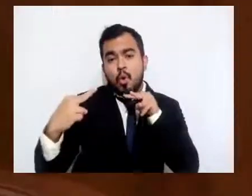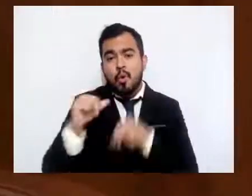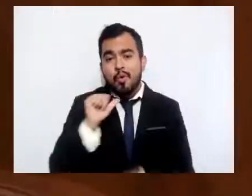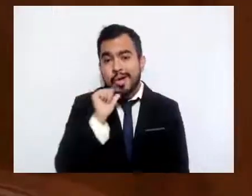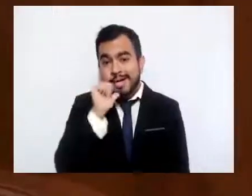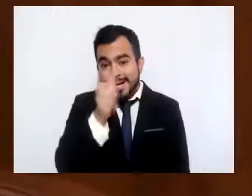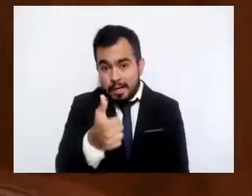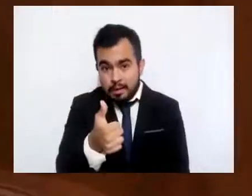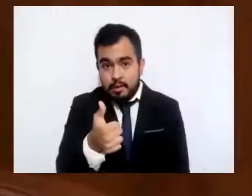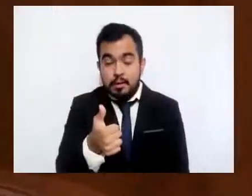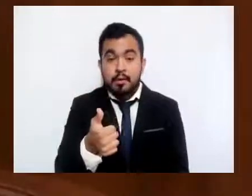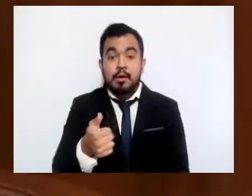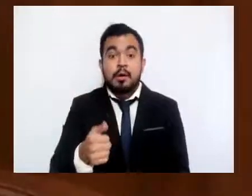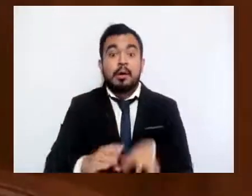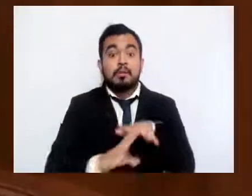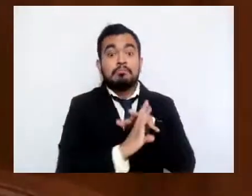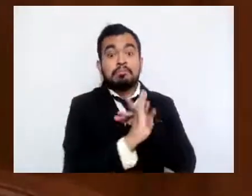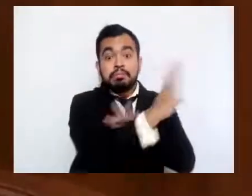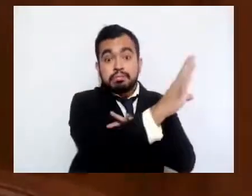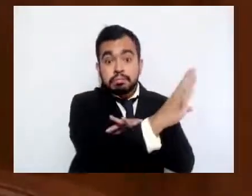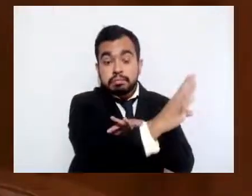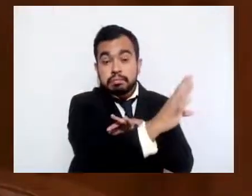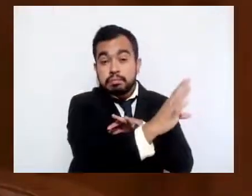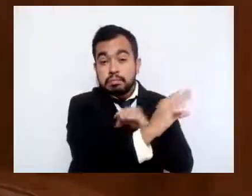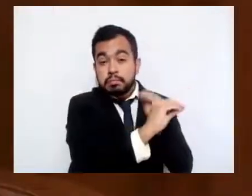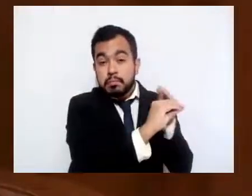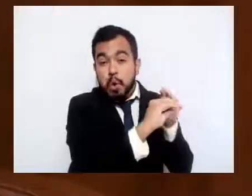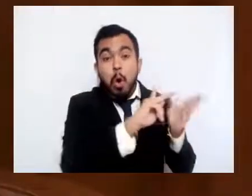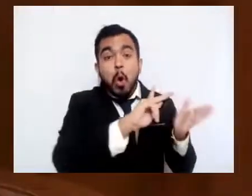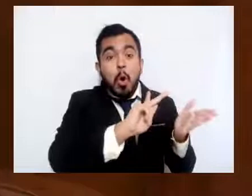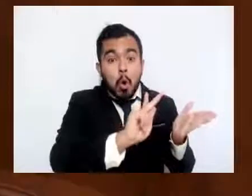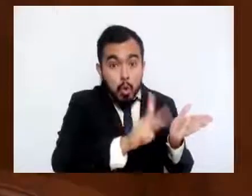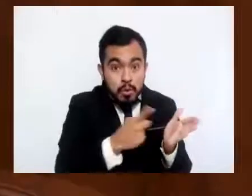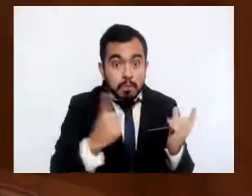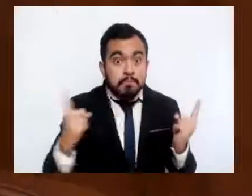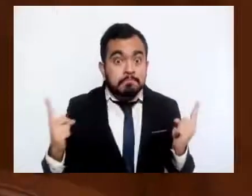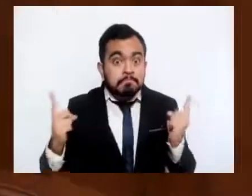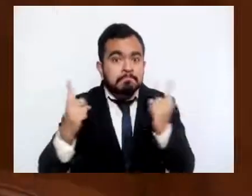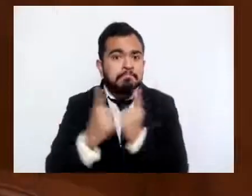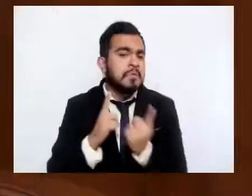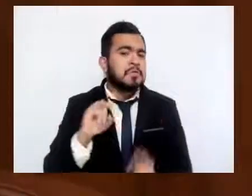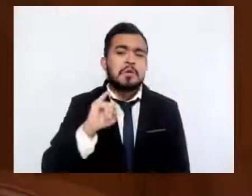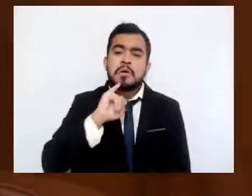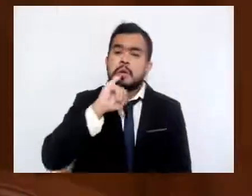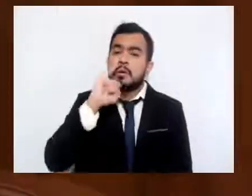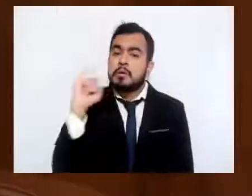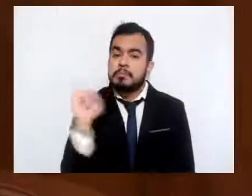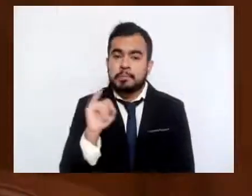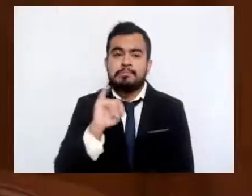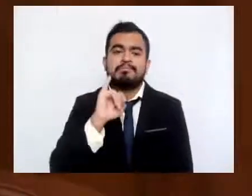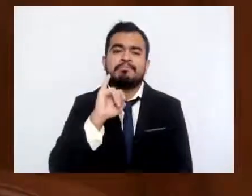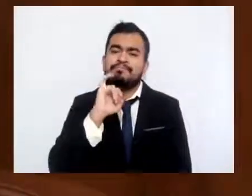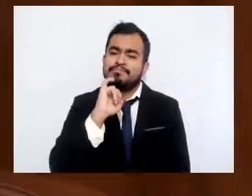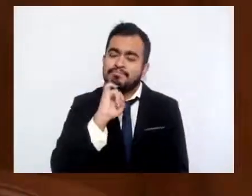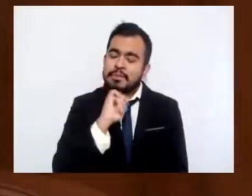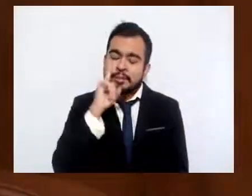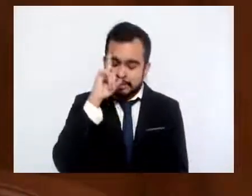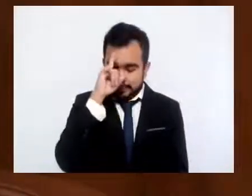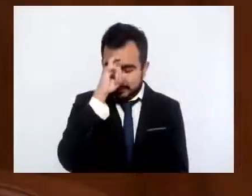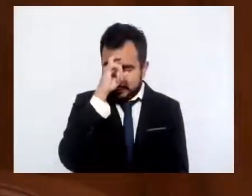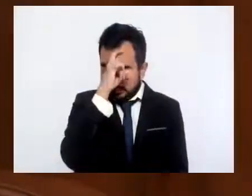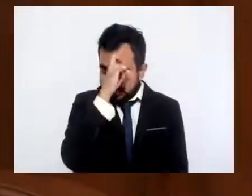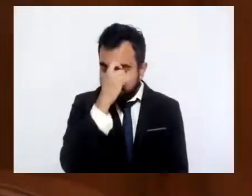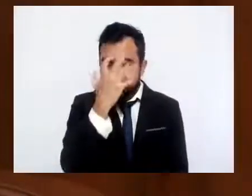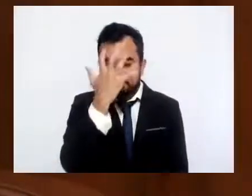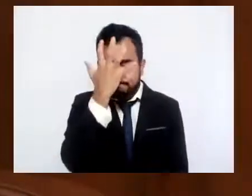Nunca más volvieron a reencontrarse y es sumamente difícil y triste pensar que sobre todo los padres de los